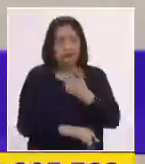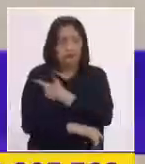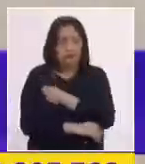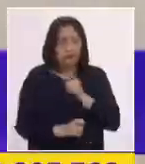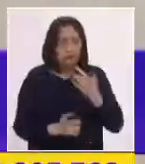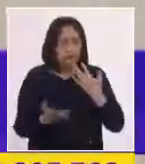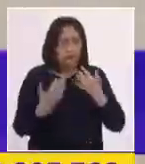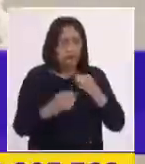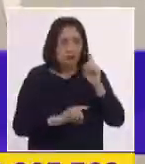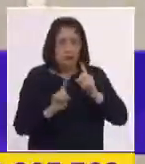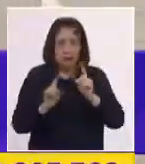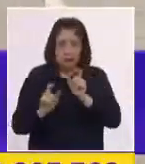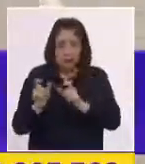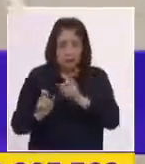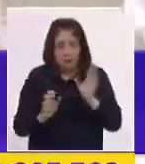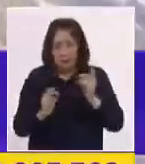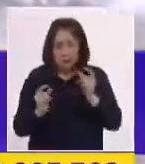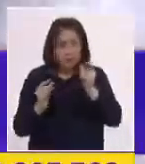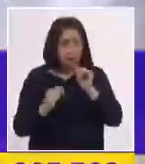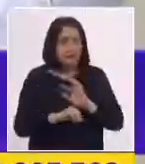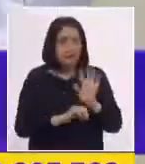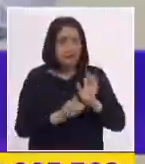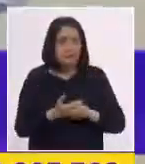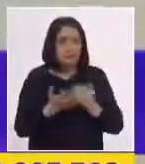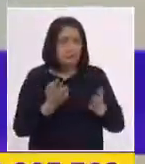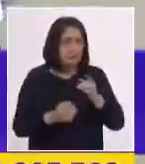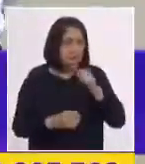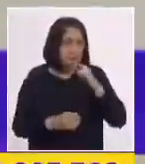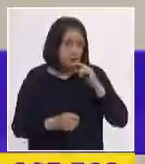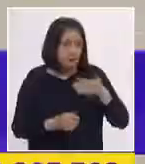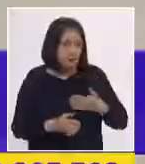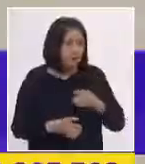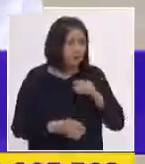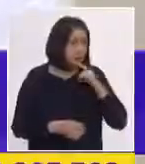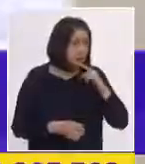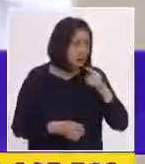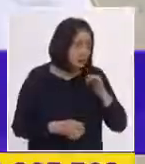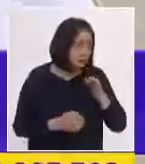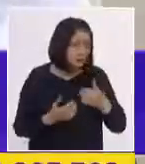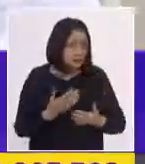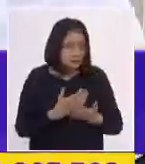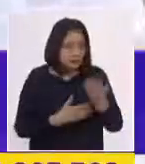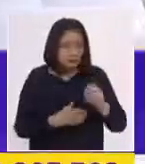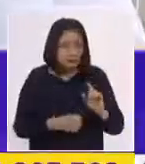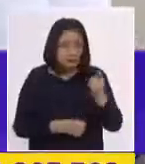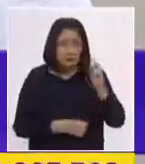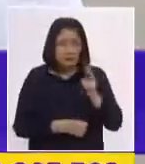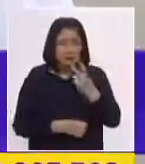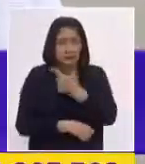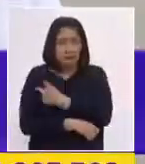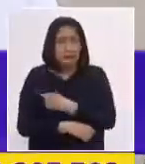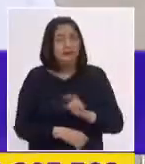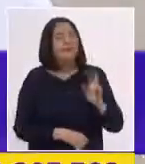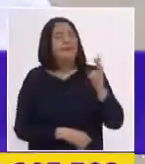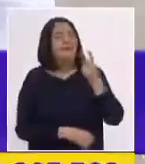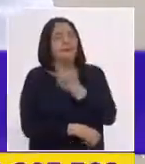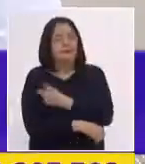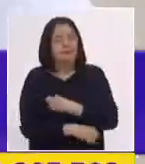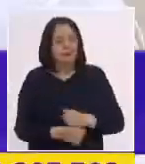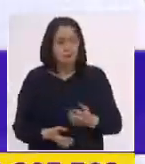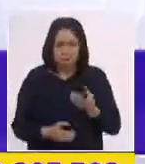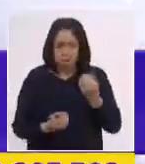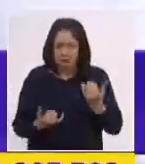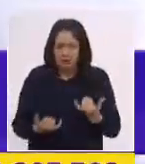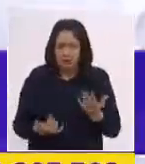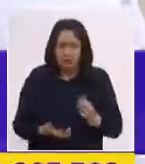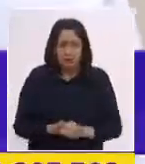conversar con alguno de ellos rápidamente, nada más. De repente la señora nos puede ayudar. Señorita, buenos días. ¿Viene por su primera o segunda dosis? Segunda dosis. ¿Por qué